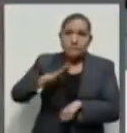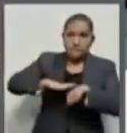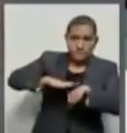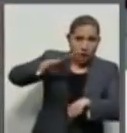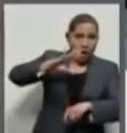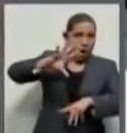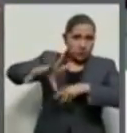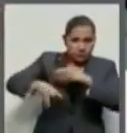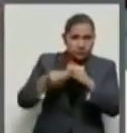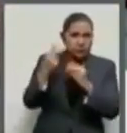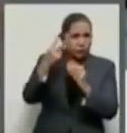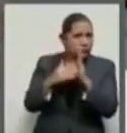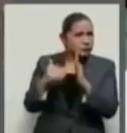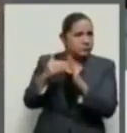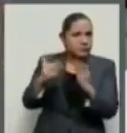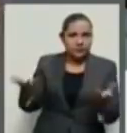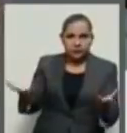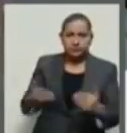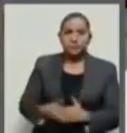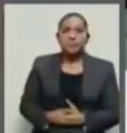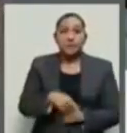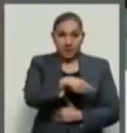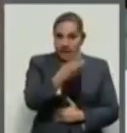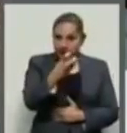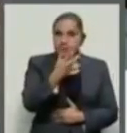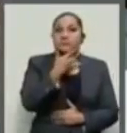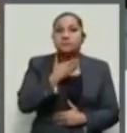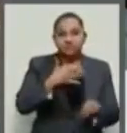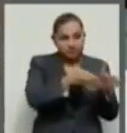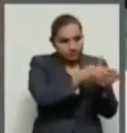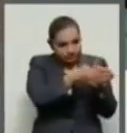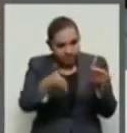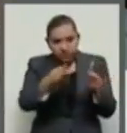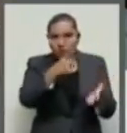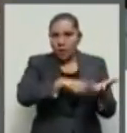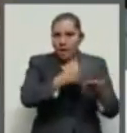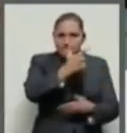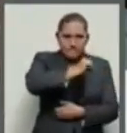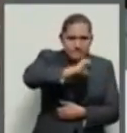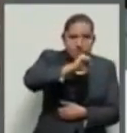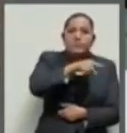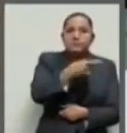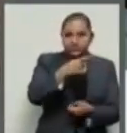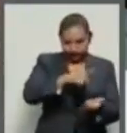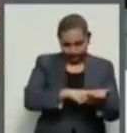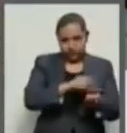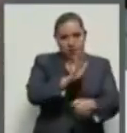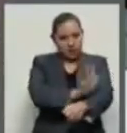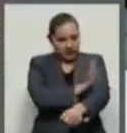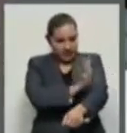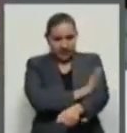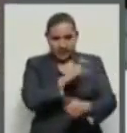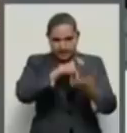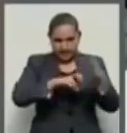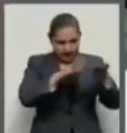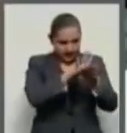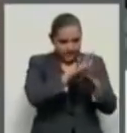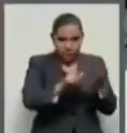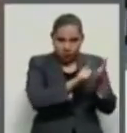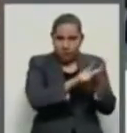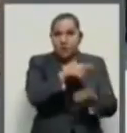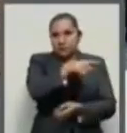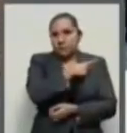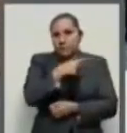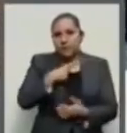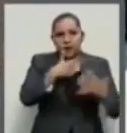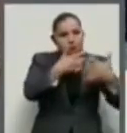de gasolinas. Que al aprobar la reforma energética renunciaron al mantenimiento de las refinerías y ahora tenemos que importar